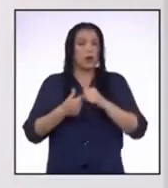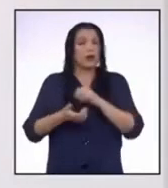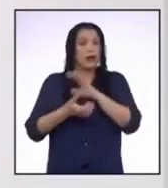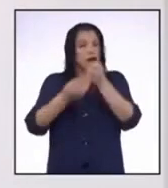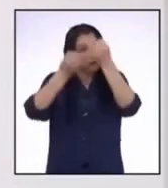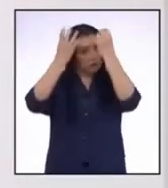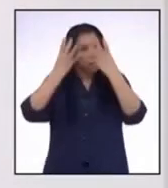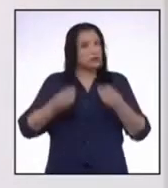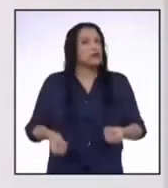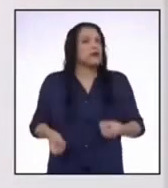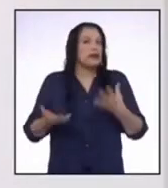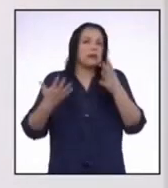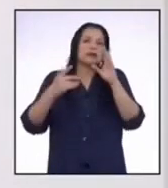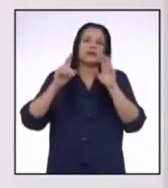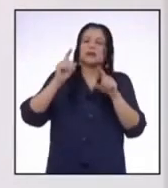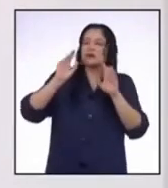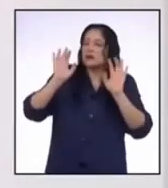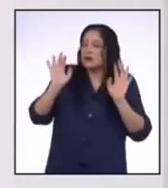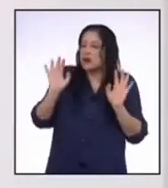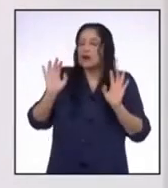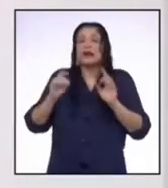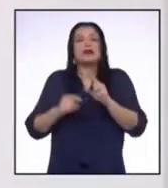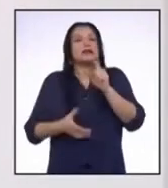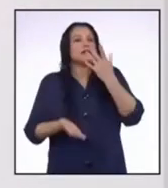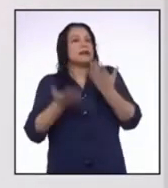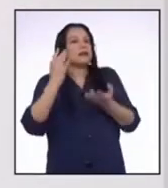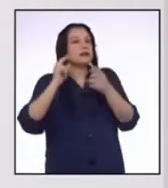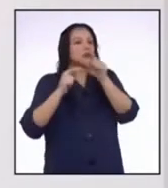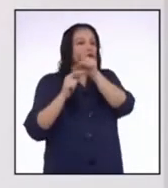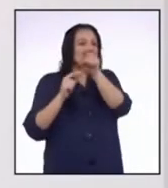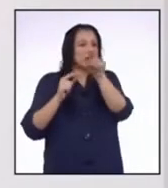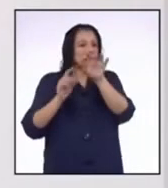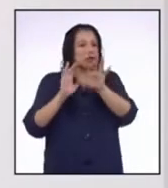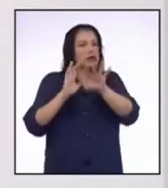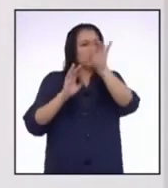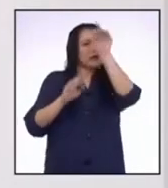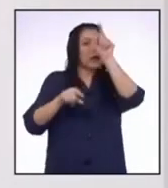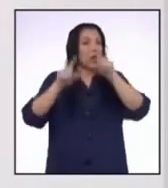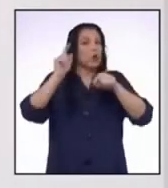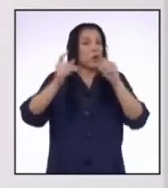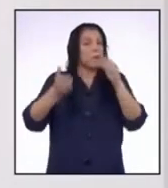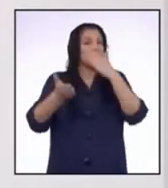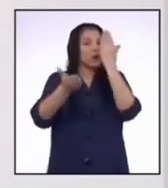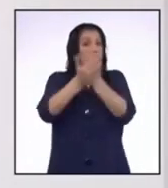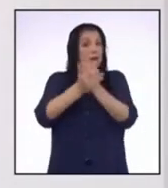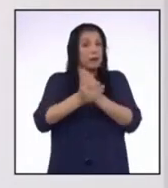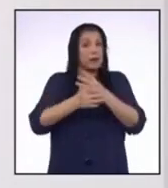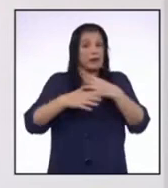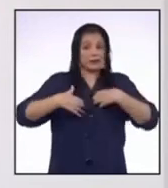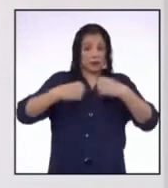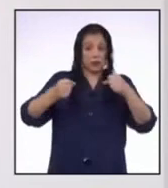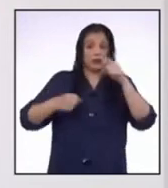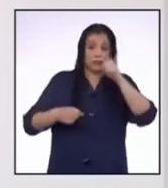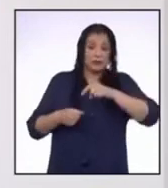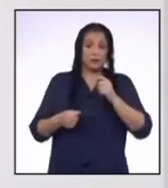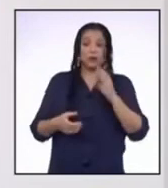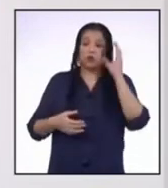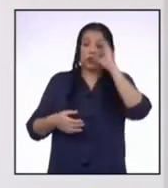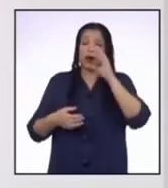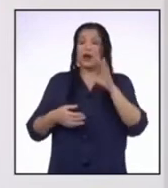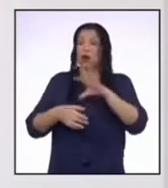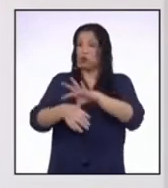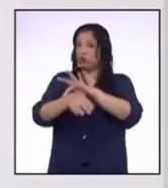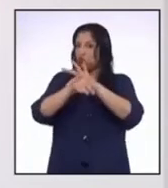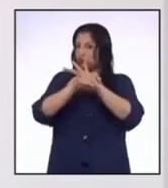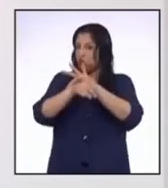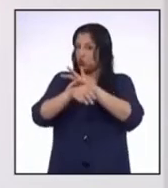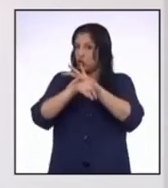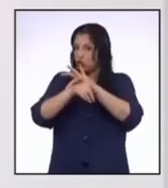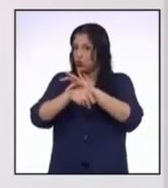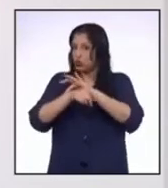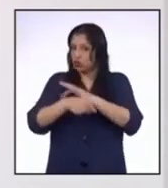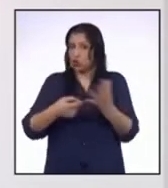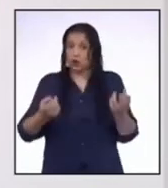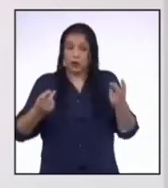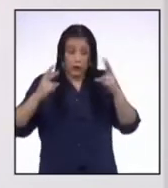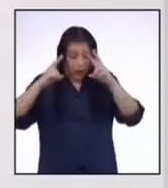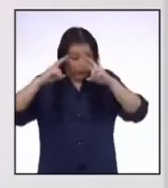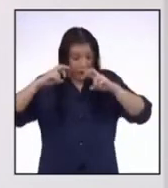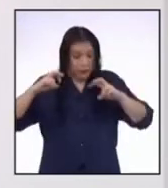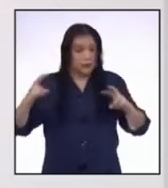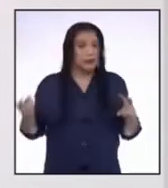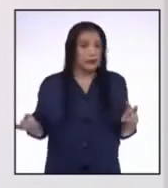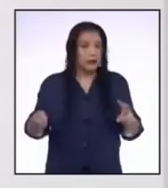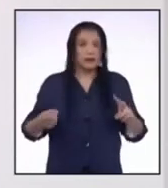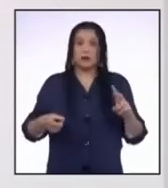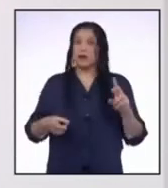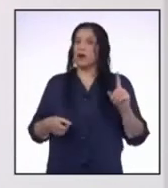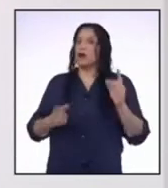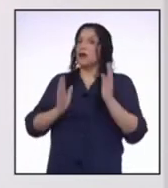referencial. Si identificamos algún problema de salud, hay que buscar una evaluación profesional y el tratamiento de un médico.